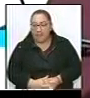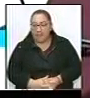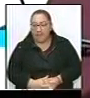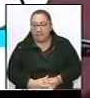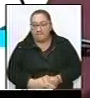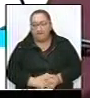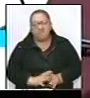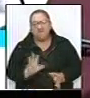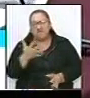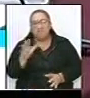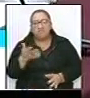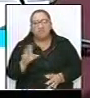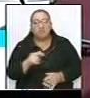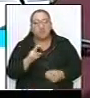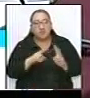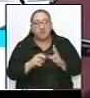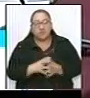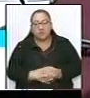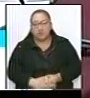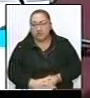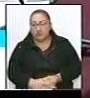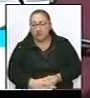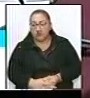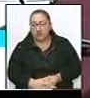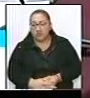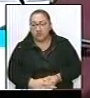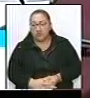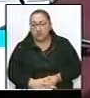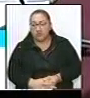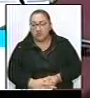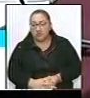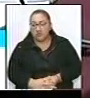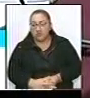ya perdí la cantidad exacta, pero más o menos eso, se puede revisar. Entonces, presidenta,